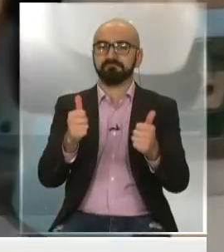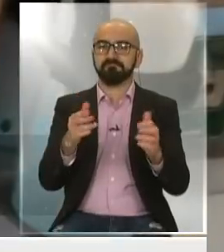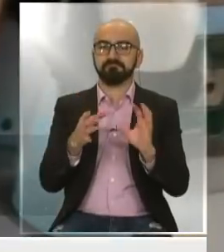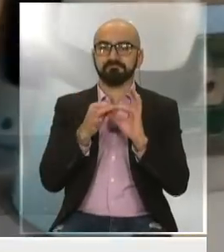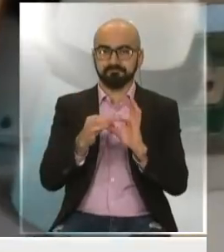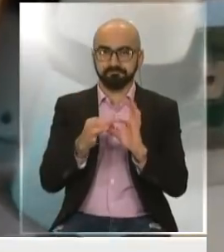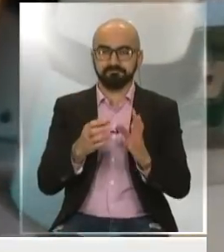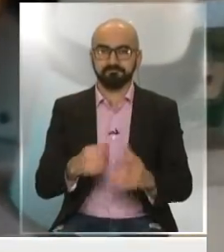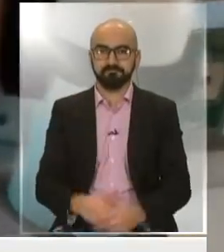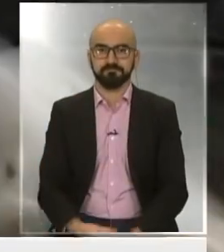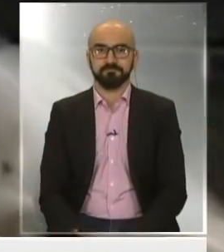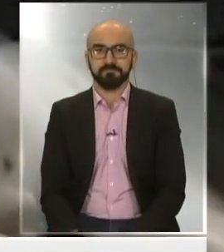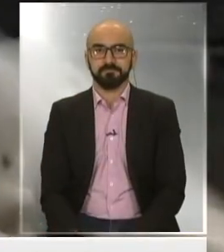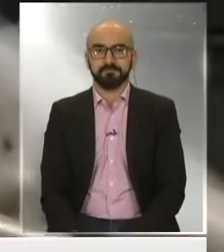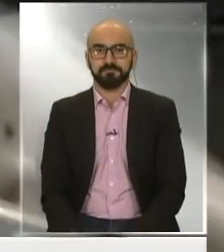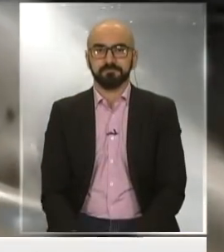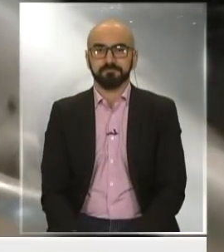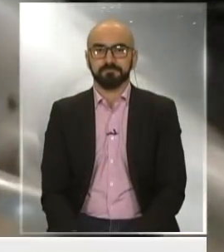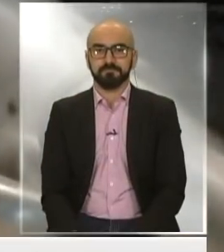Vale.